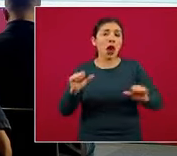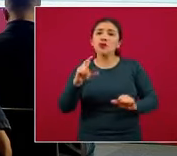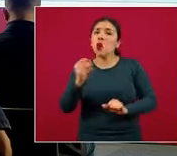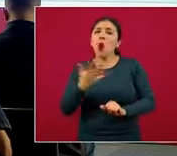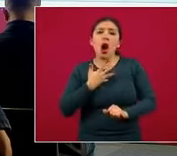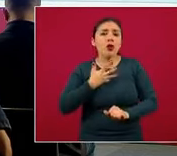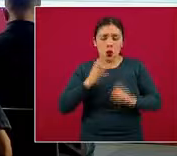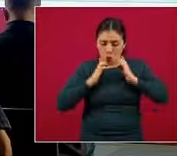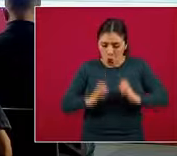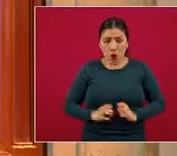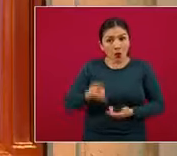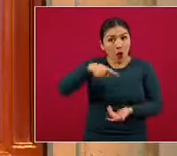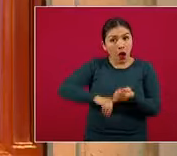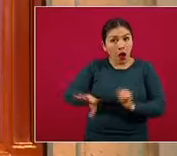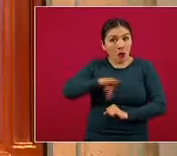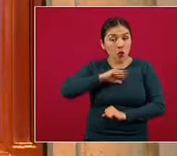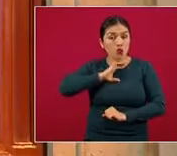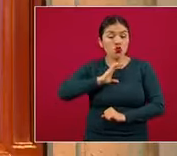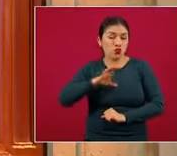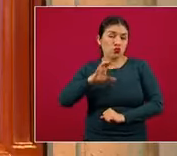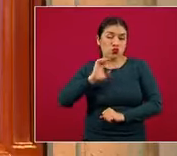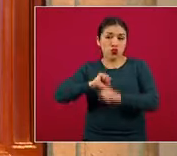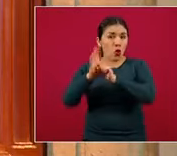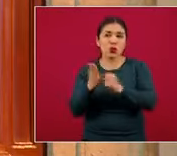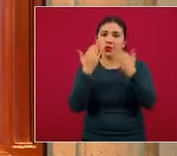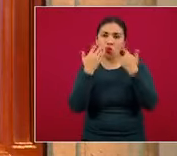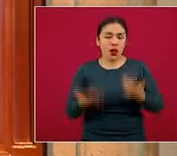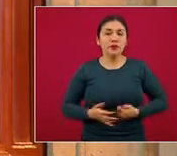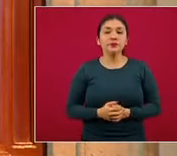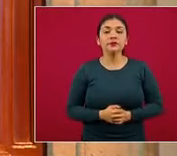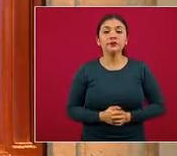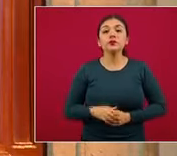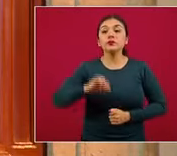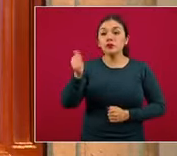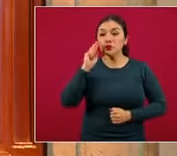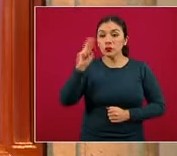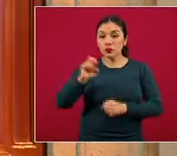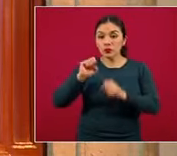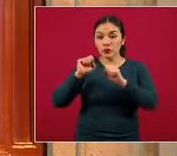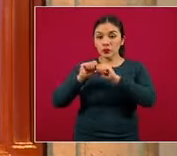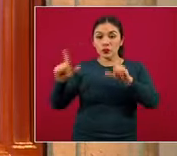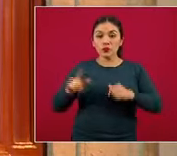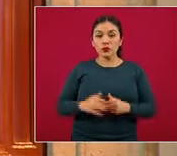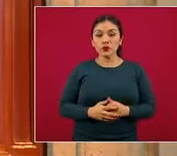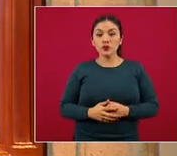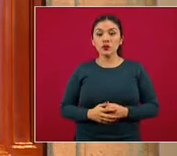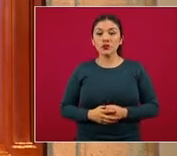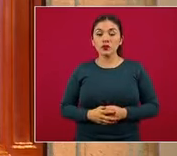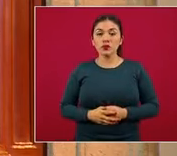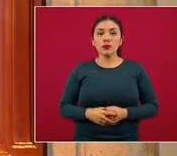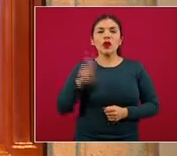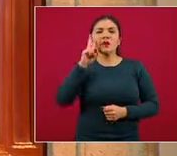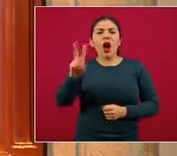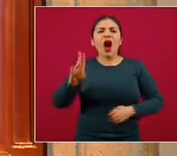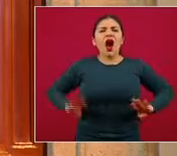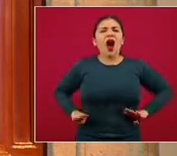en este momento. Si vemos la siguiente diapositiva, tenemos el